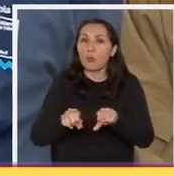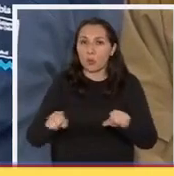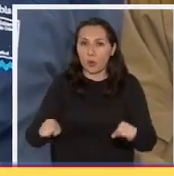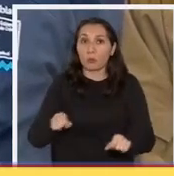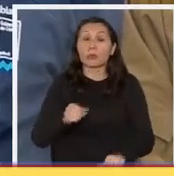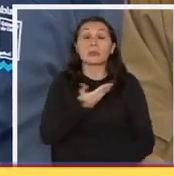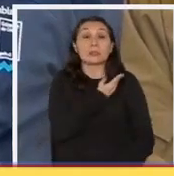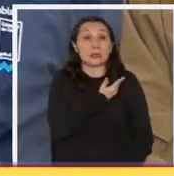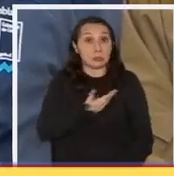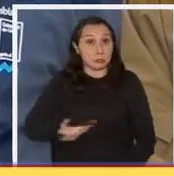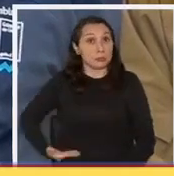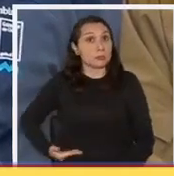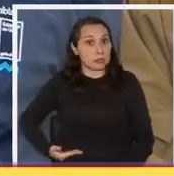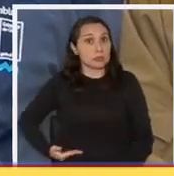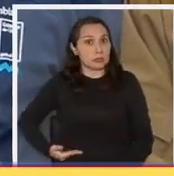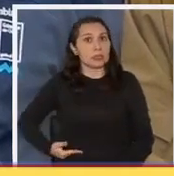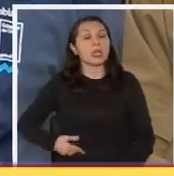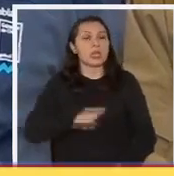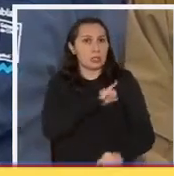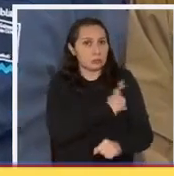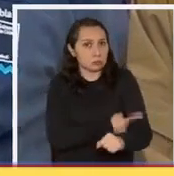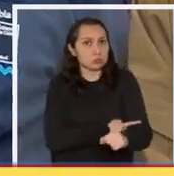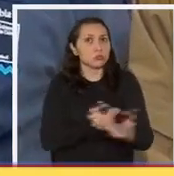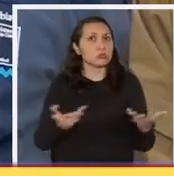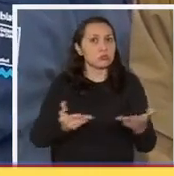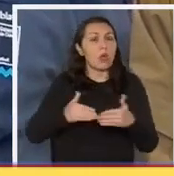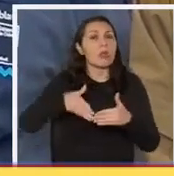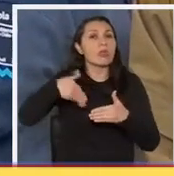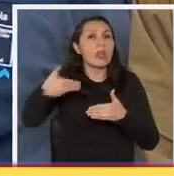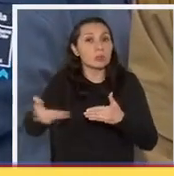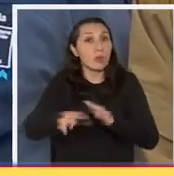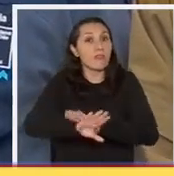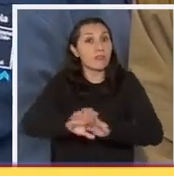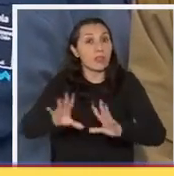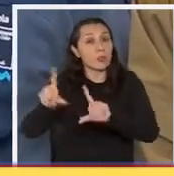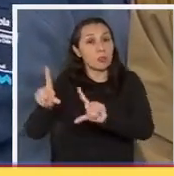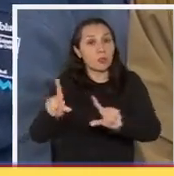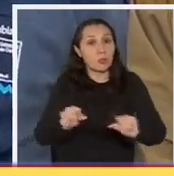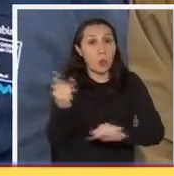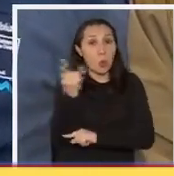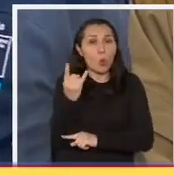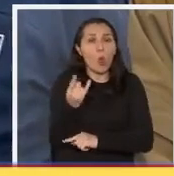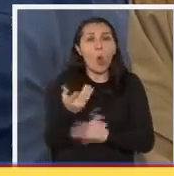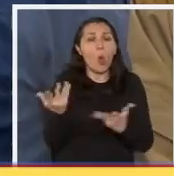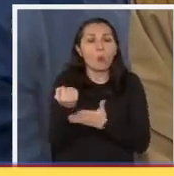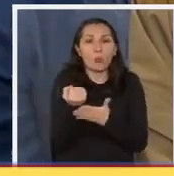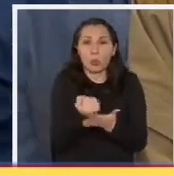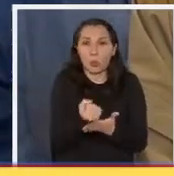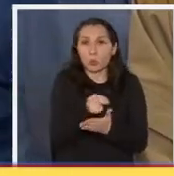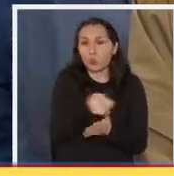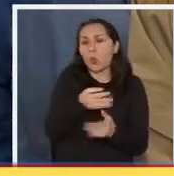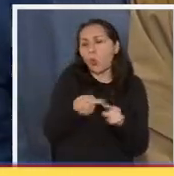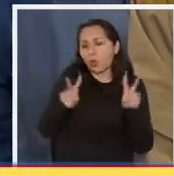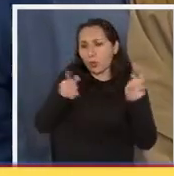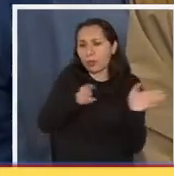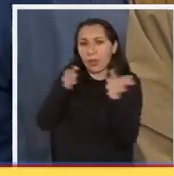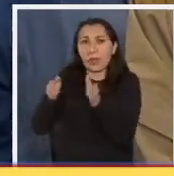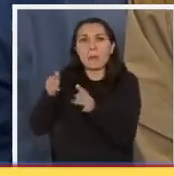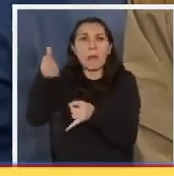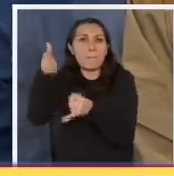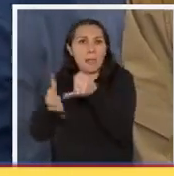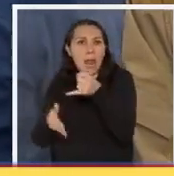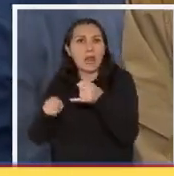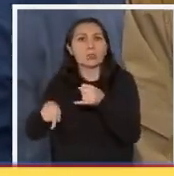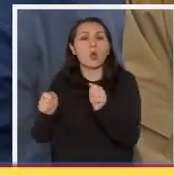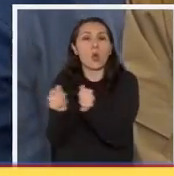el Ejecutivo a estar presente en estos territorios posterior a que ya amaine la emergencia? Y por otro lado, usted hablaba de plazos que se están